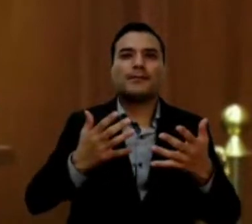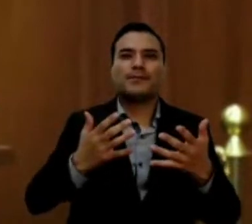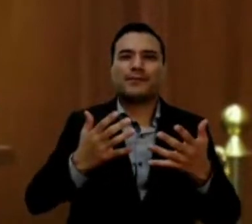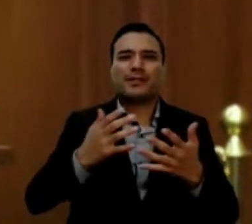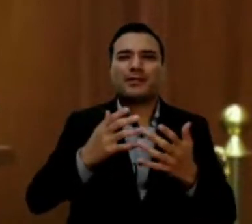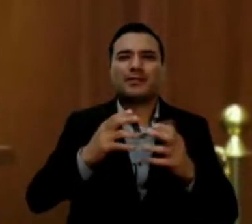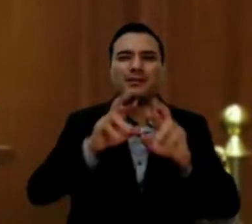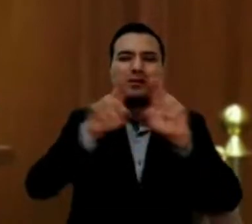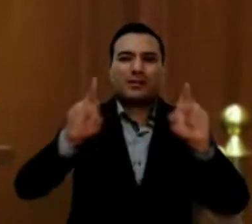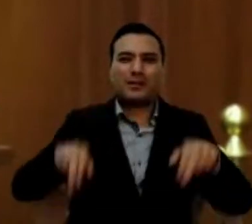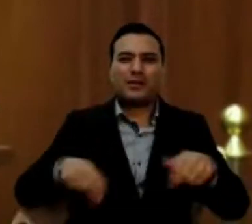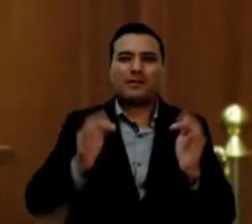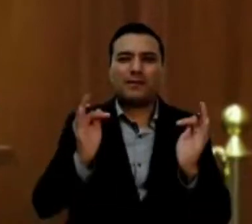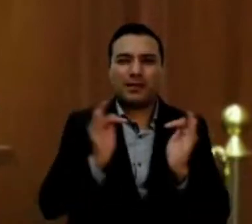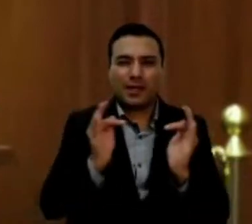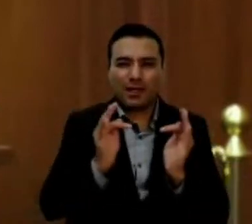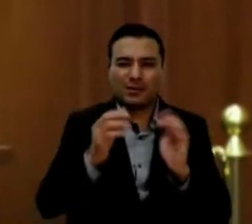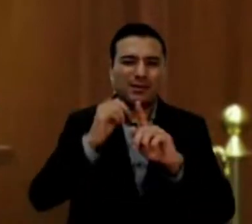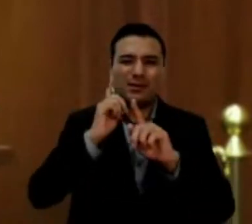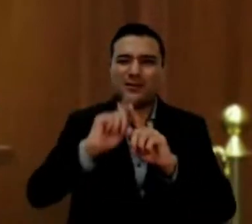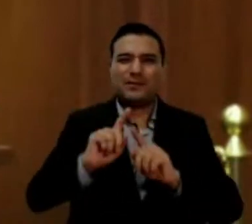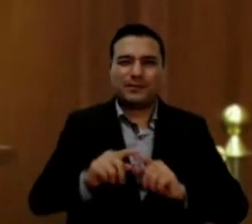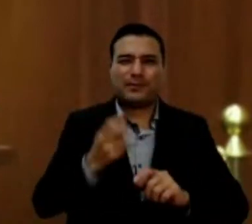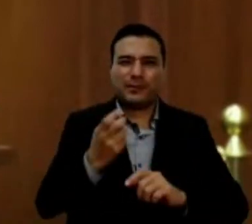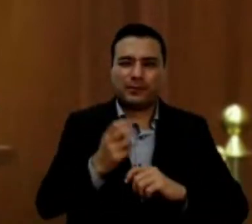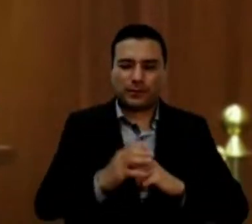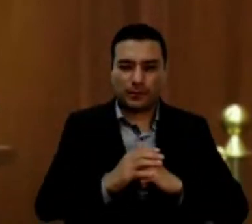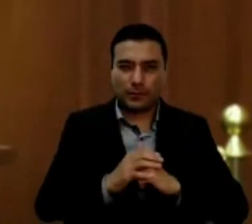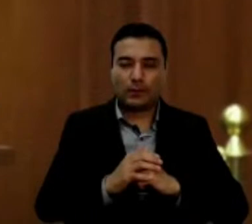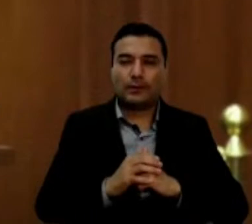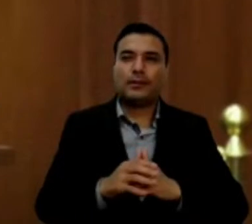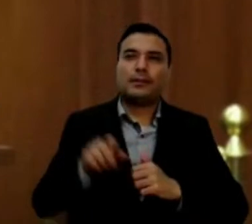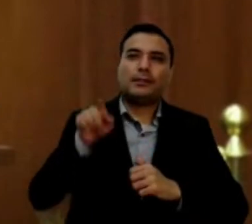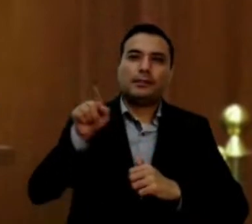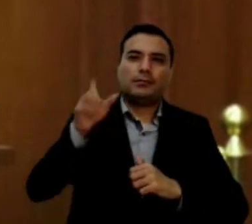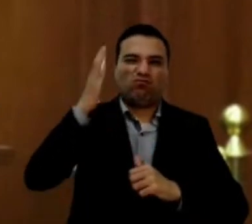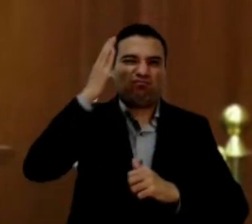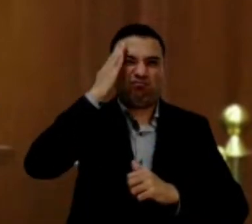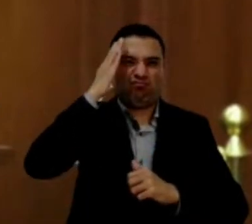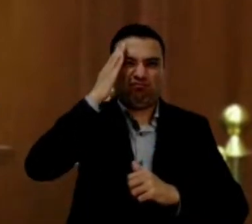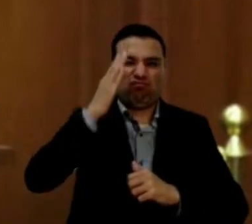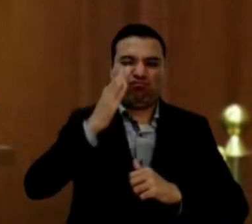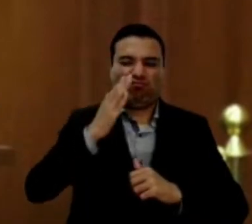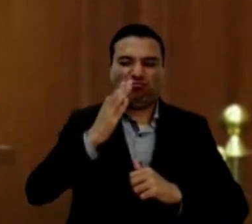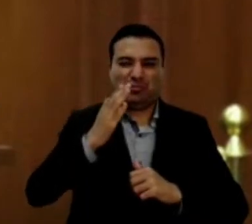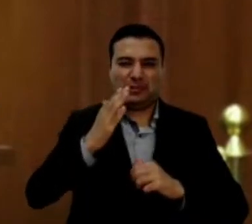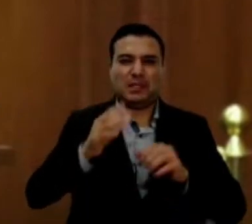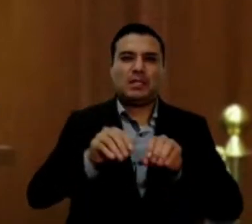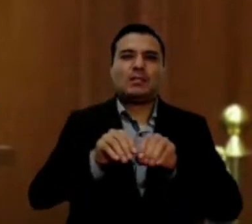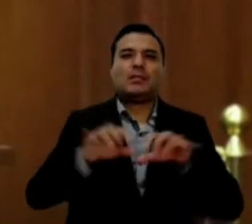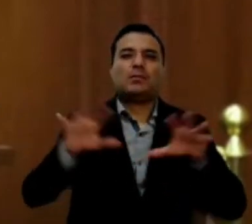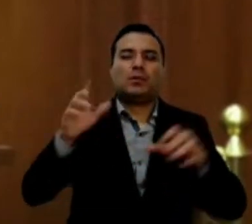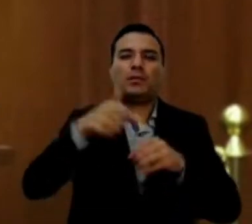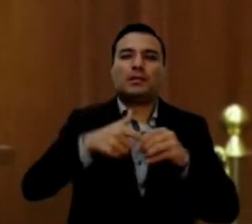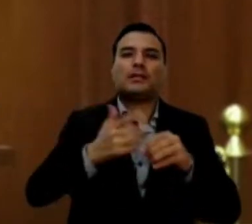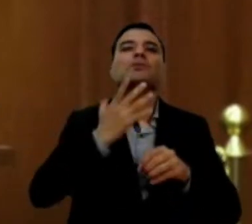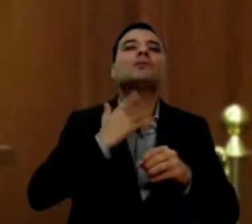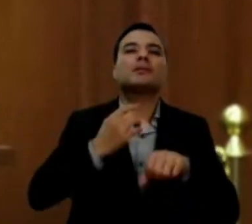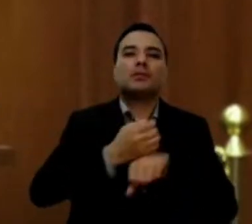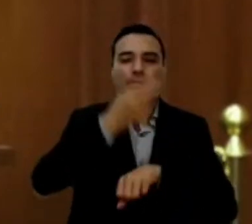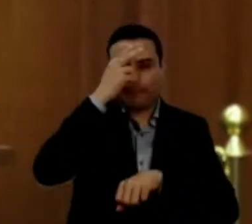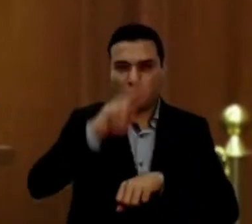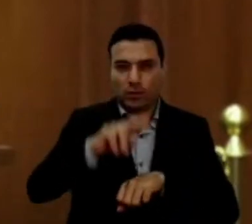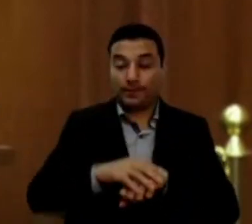entre otros. En voz del titular de la Asociación de Distribuidores de Gasolina y Lubricantes del Estado de México, los